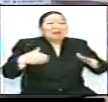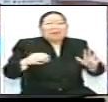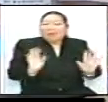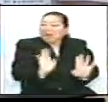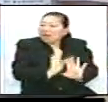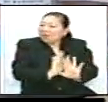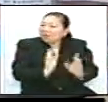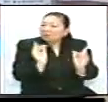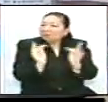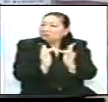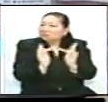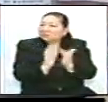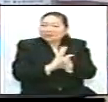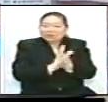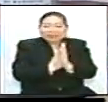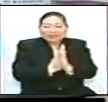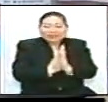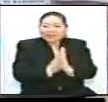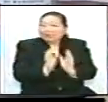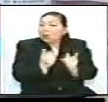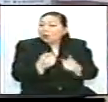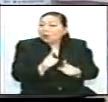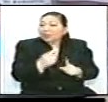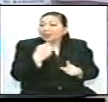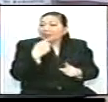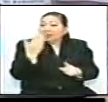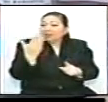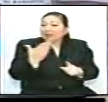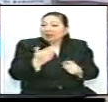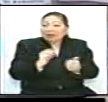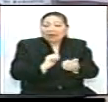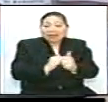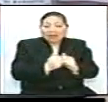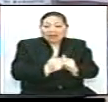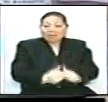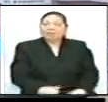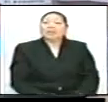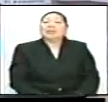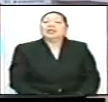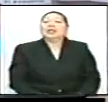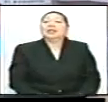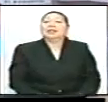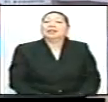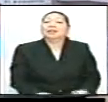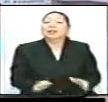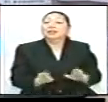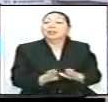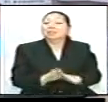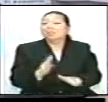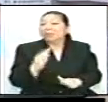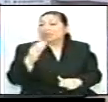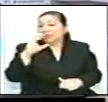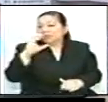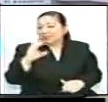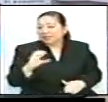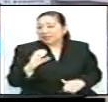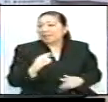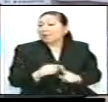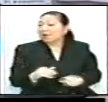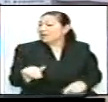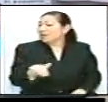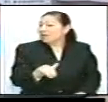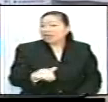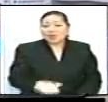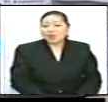hay interconexión, ni siquiera intercambian datos. Y cuando uno quiere los datos, los mismos datos los recibe en el lugar A, en el lugar B y en el lugar C. De igual